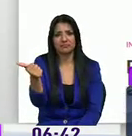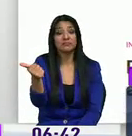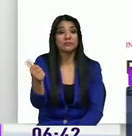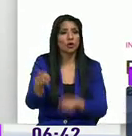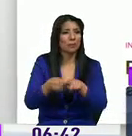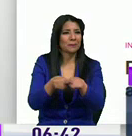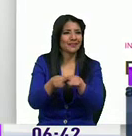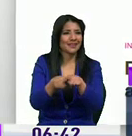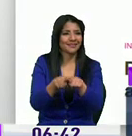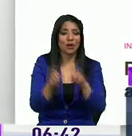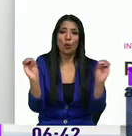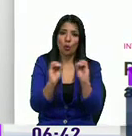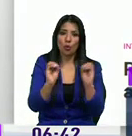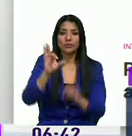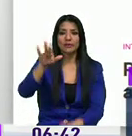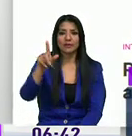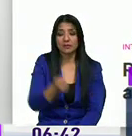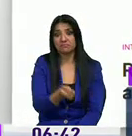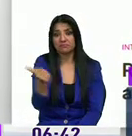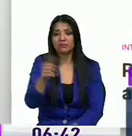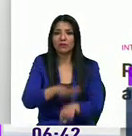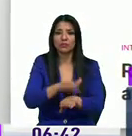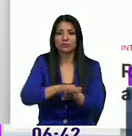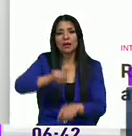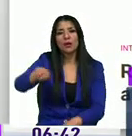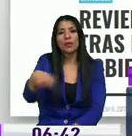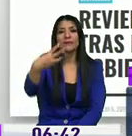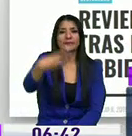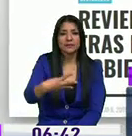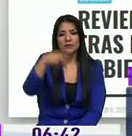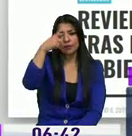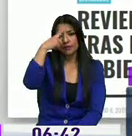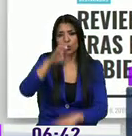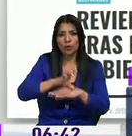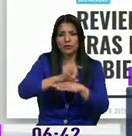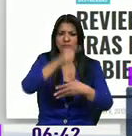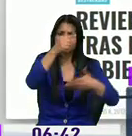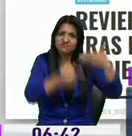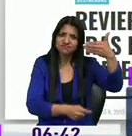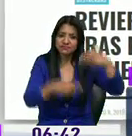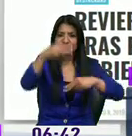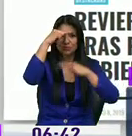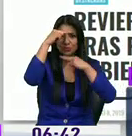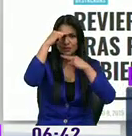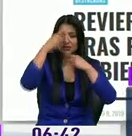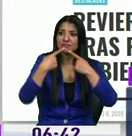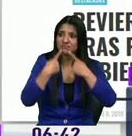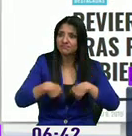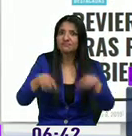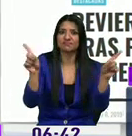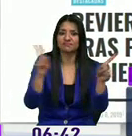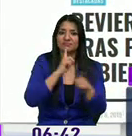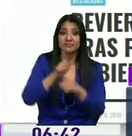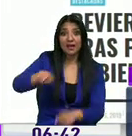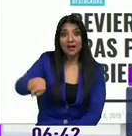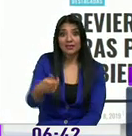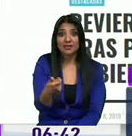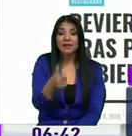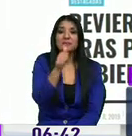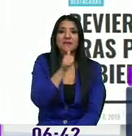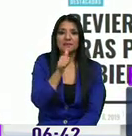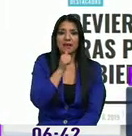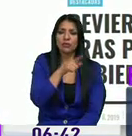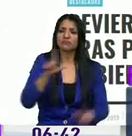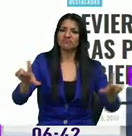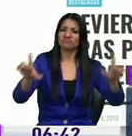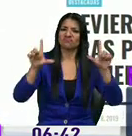revierta en frecuencia de tvc tras presión de ecuavisa al gobierno del ecuador son sólo algunas de las noticias que en su desarrollo dan cuenta que un canal privado hizo uso de